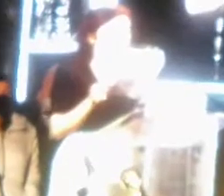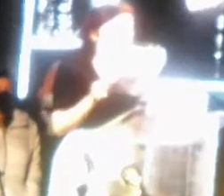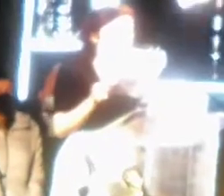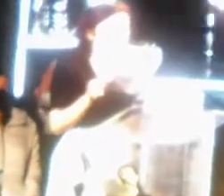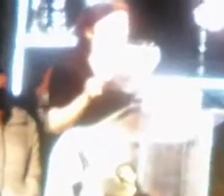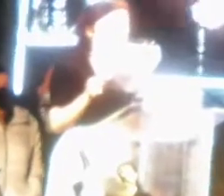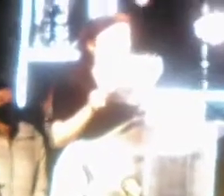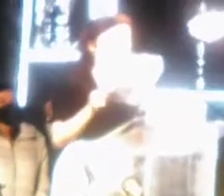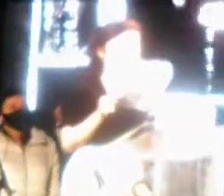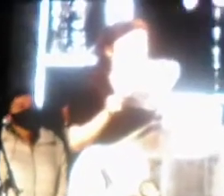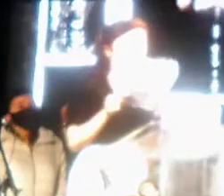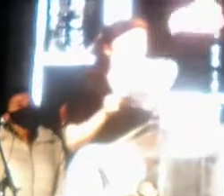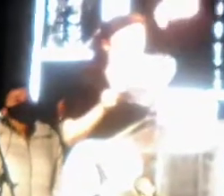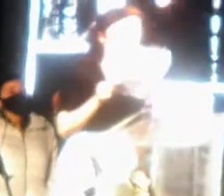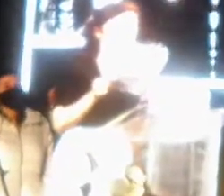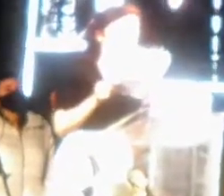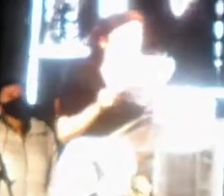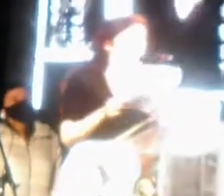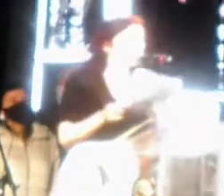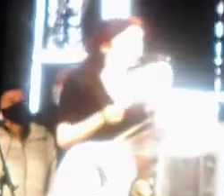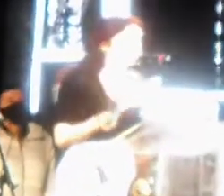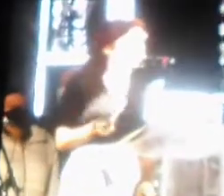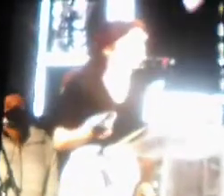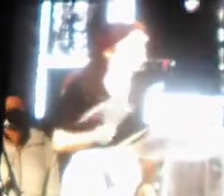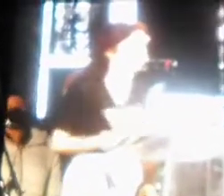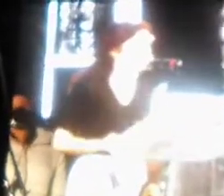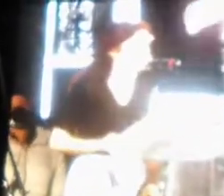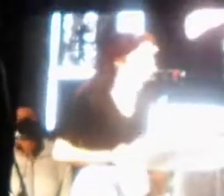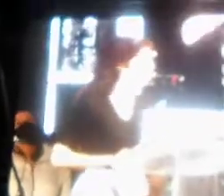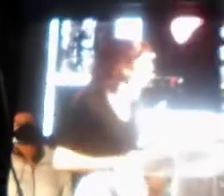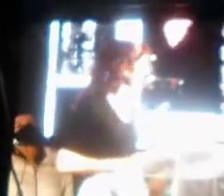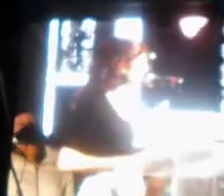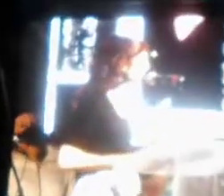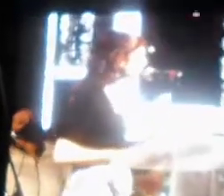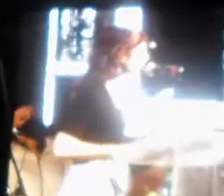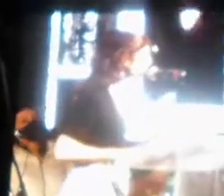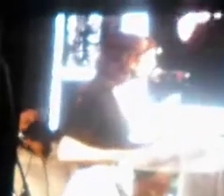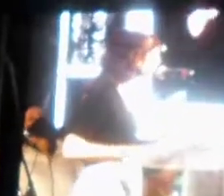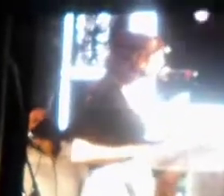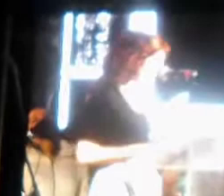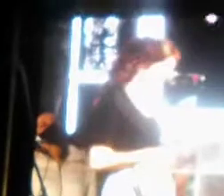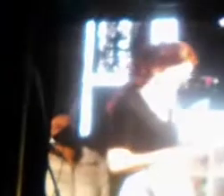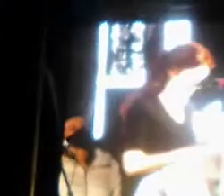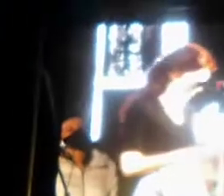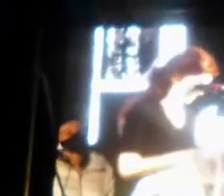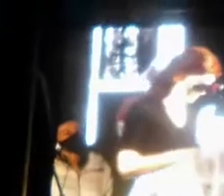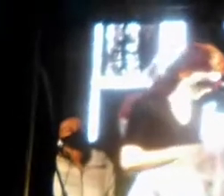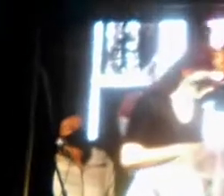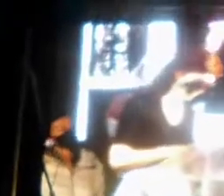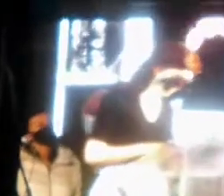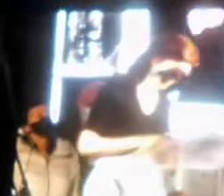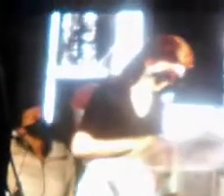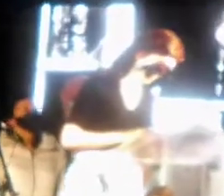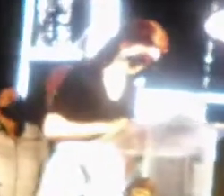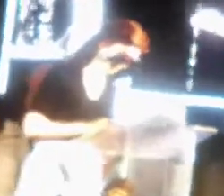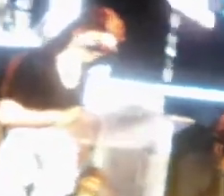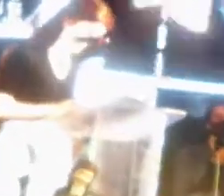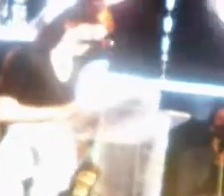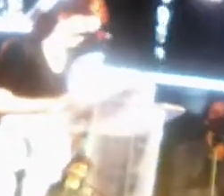participación democrática tienen quien la defienda. ¿Cómo no íbamos a estar felices? Me pregunto yo. Cuando casi nadie lo